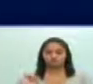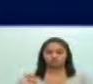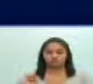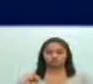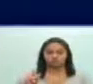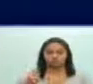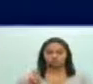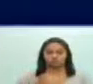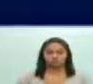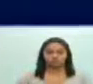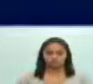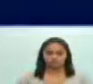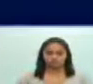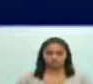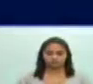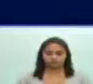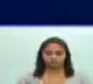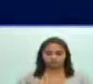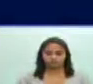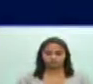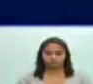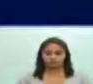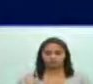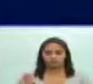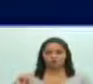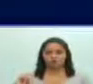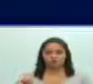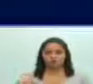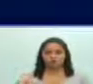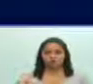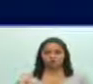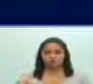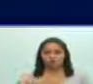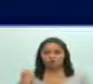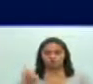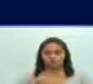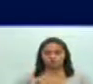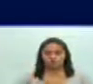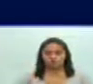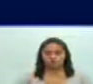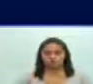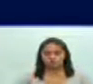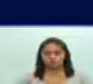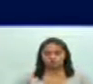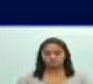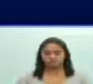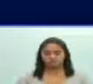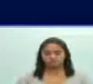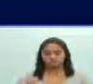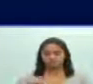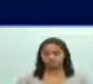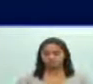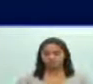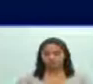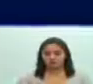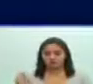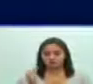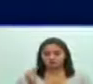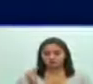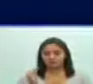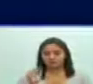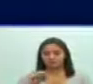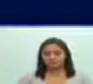y tenemos el pronombre los, que no es igual que el del inicio, porque el del inicio es un artículo que